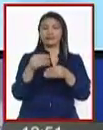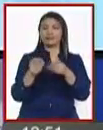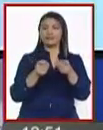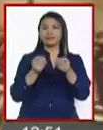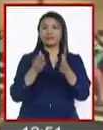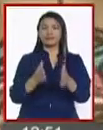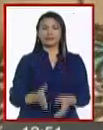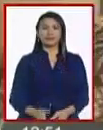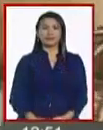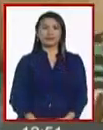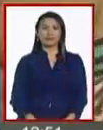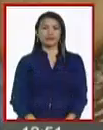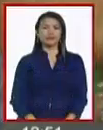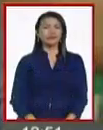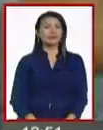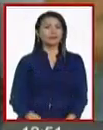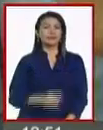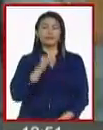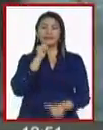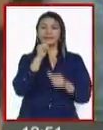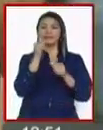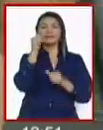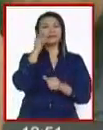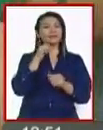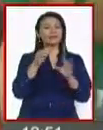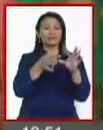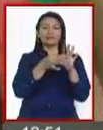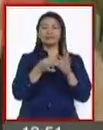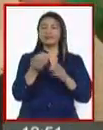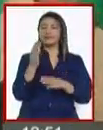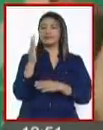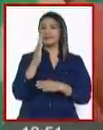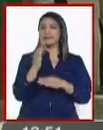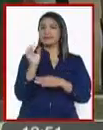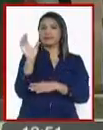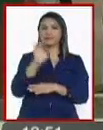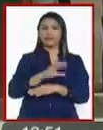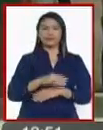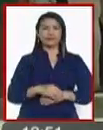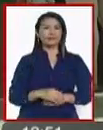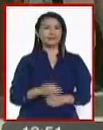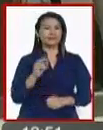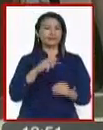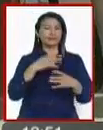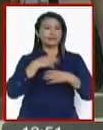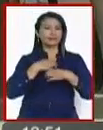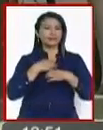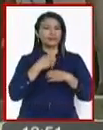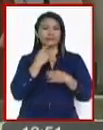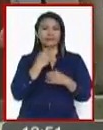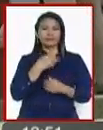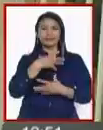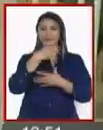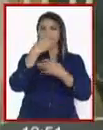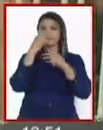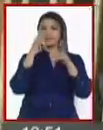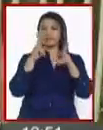directiva. ¡Mujeres unidas jamás será vencida! ¡Esa compañera!